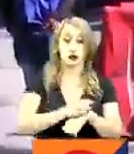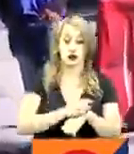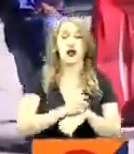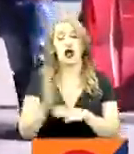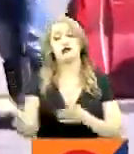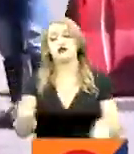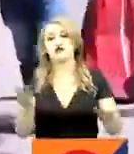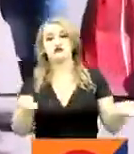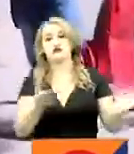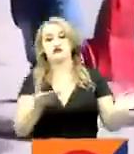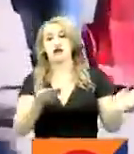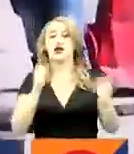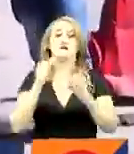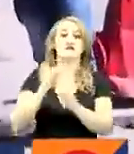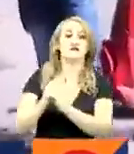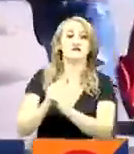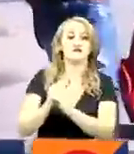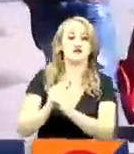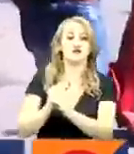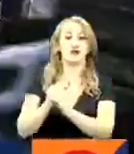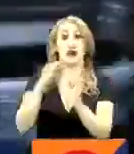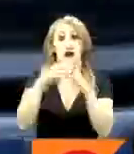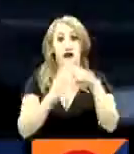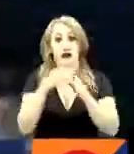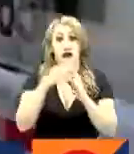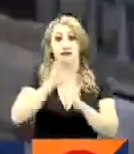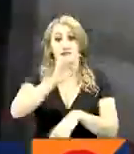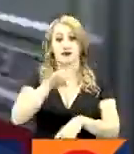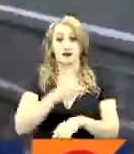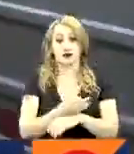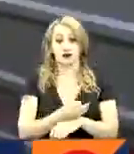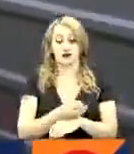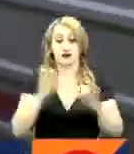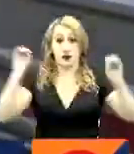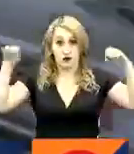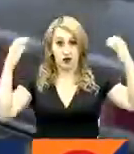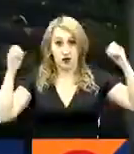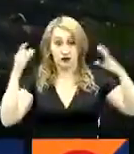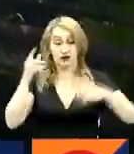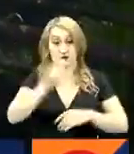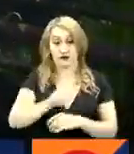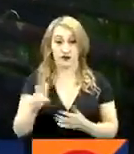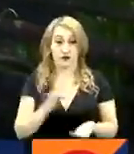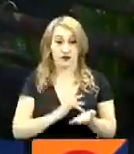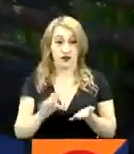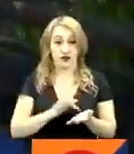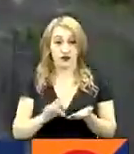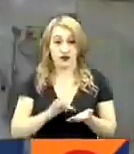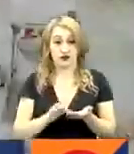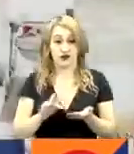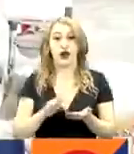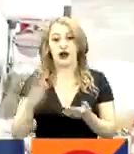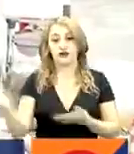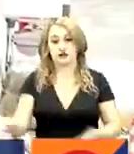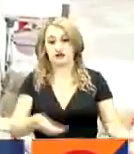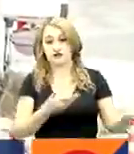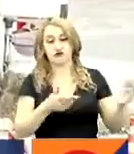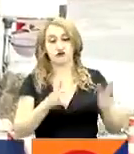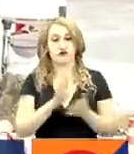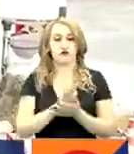y cada tres horas a los vehículos de carga ambulancias y personas con emergencias médicas tenían pasos sin